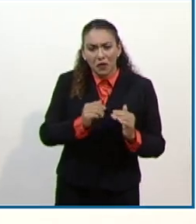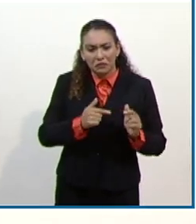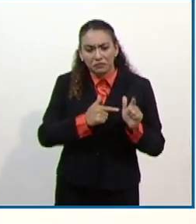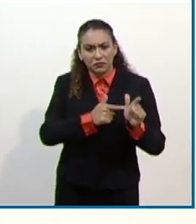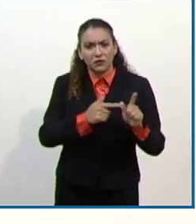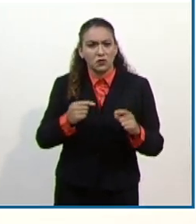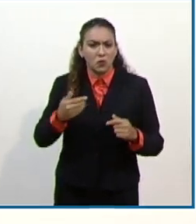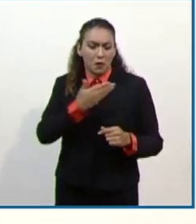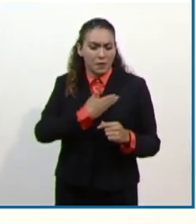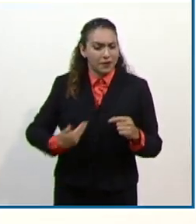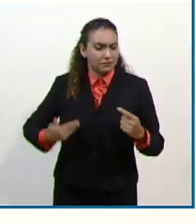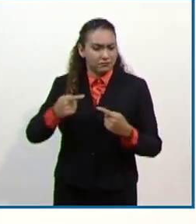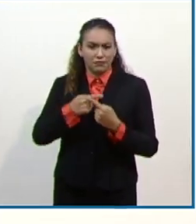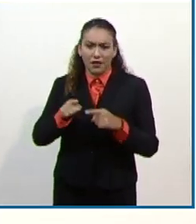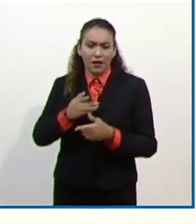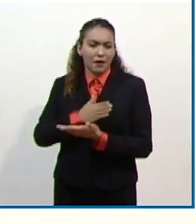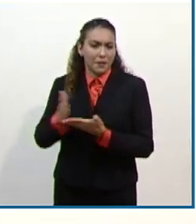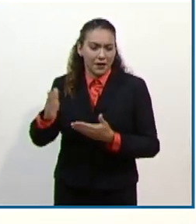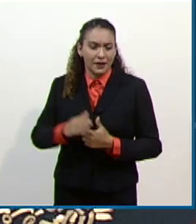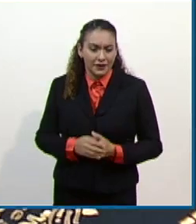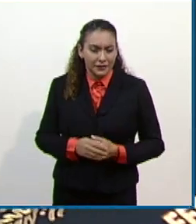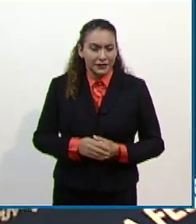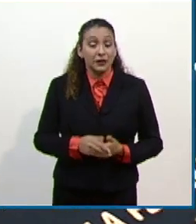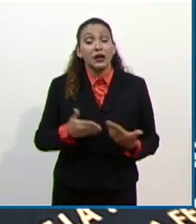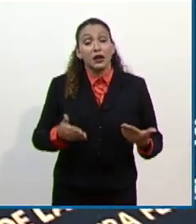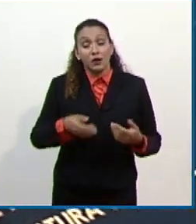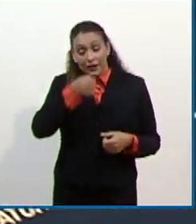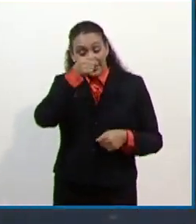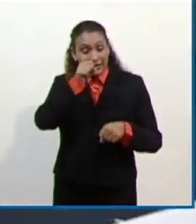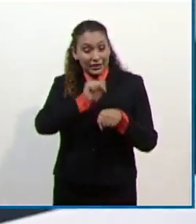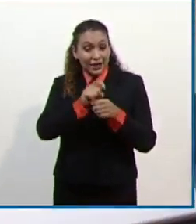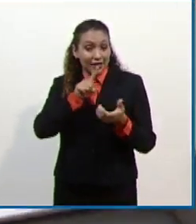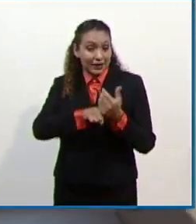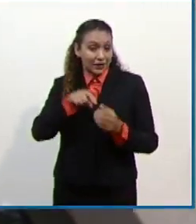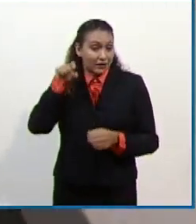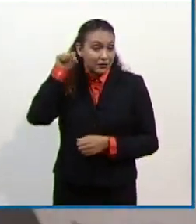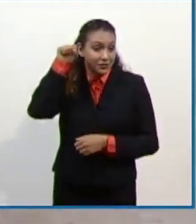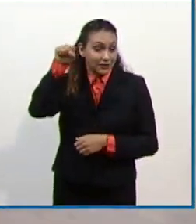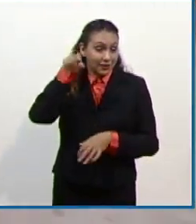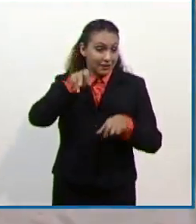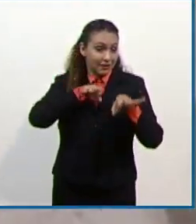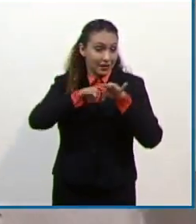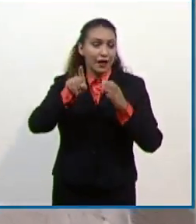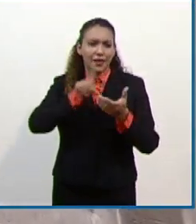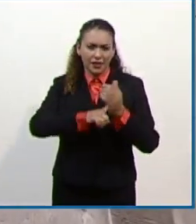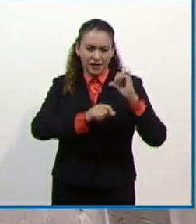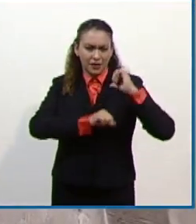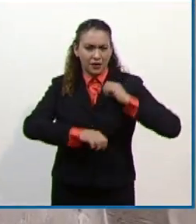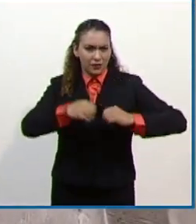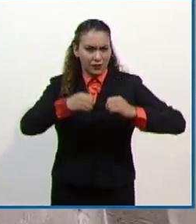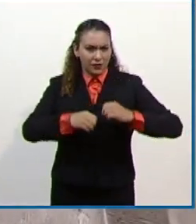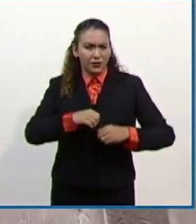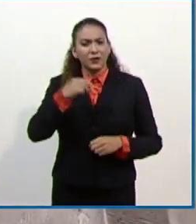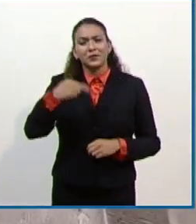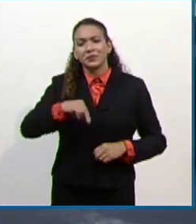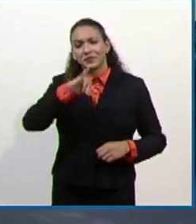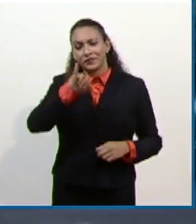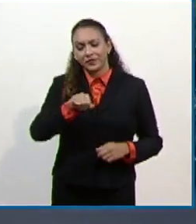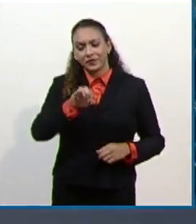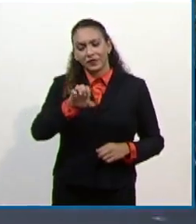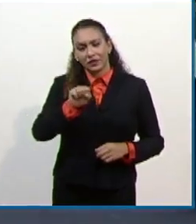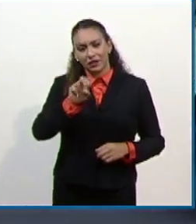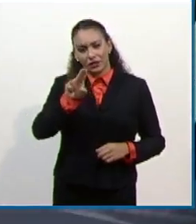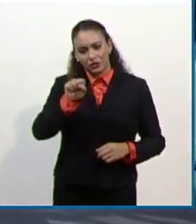los integrantes de la Judicatura. El secretario general del Sindicato de Trabajadores del Poder Judicial de la Federación, Jesús Gilberto